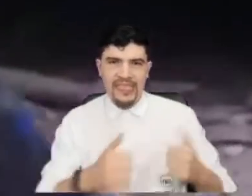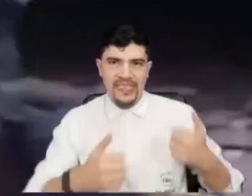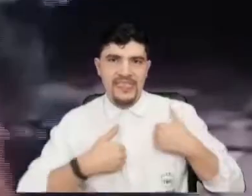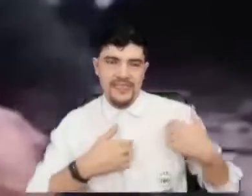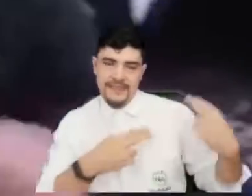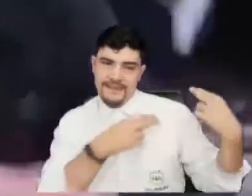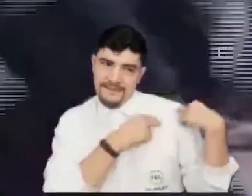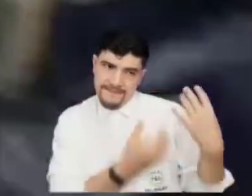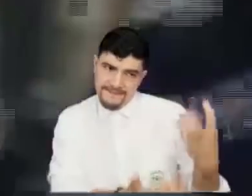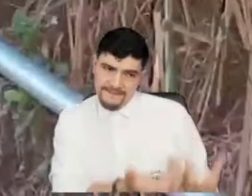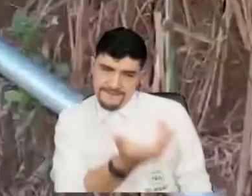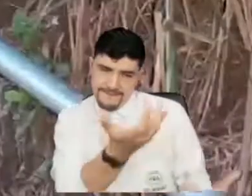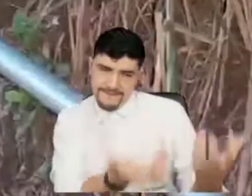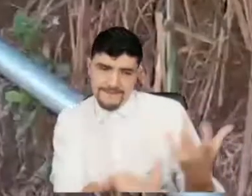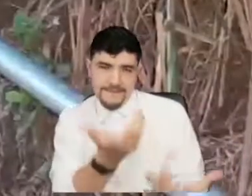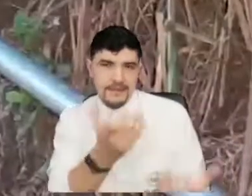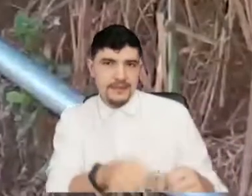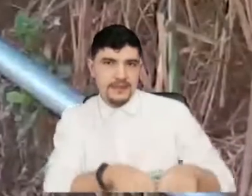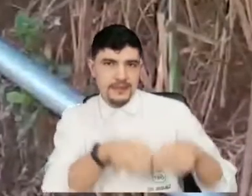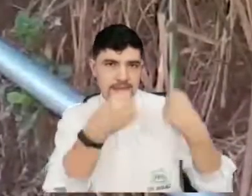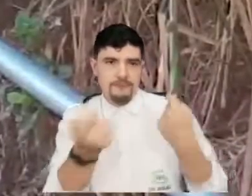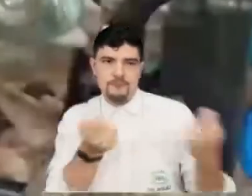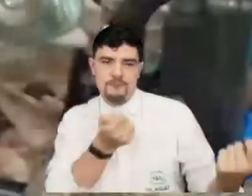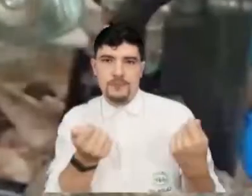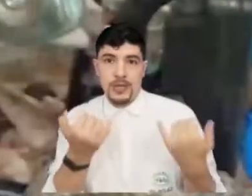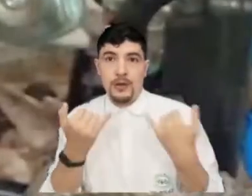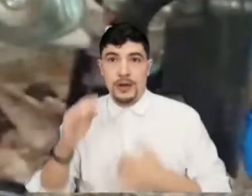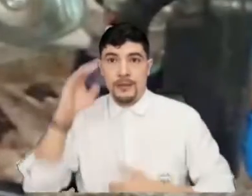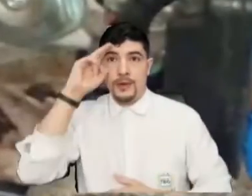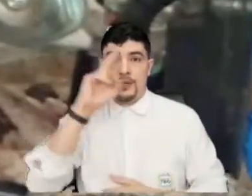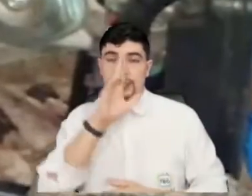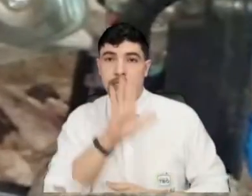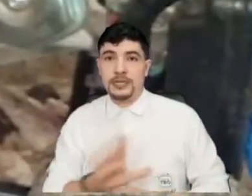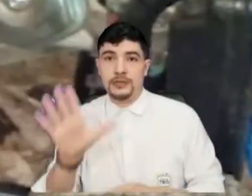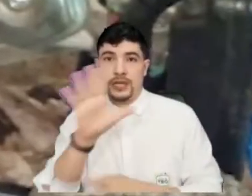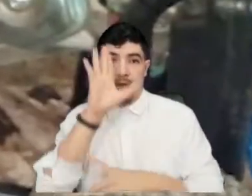continuarán desarrollando operaciones de seguridad y defensa en pro de la tranquilidad de la población.